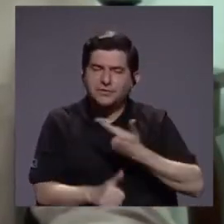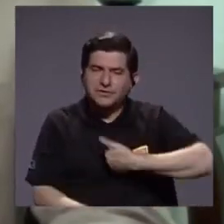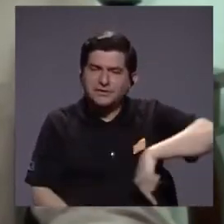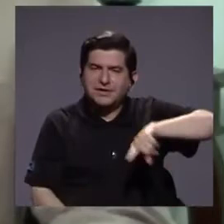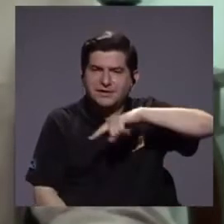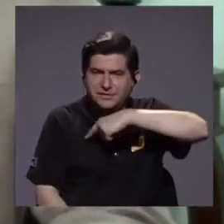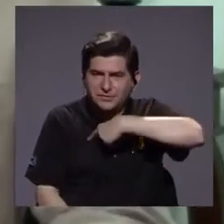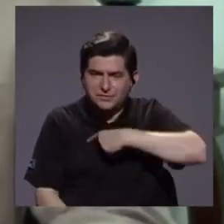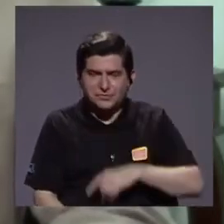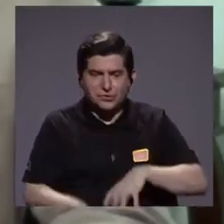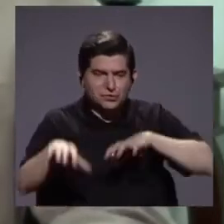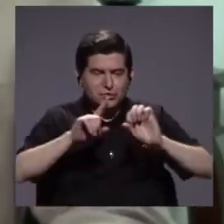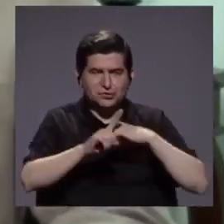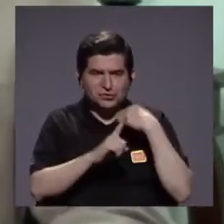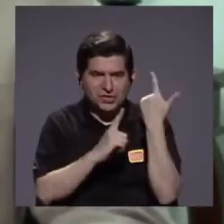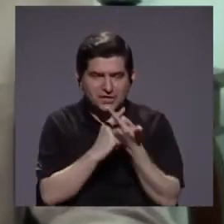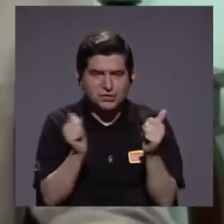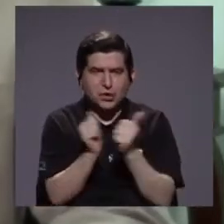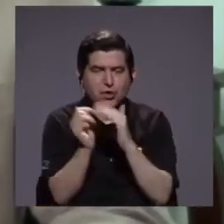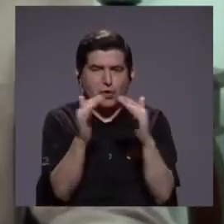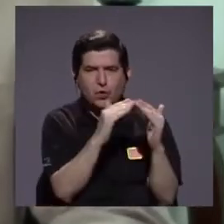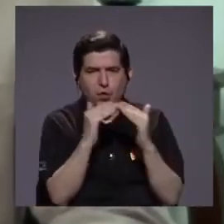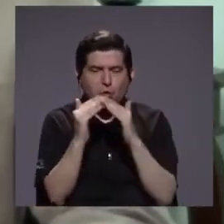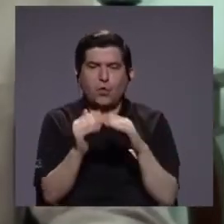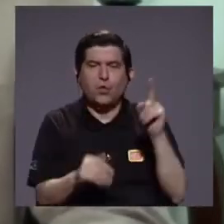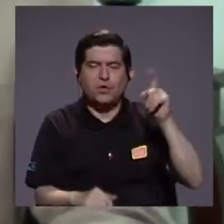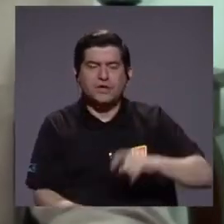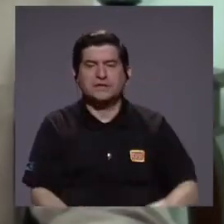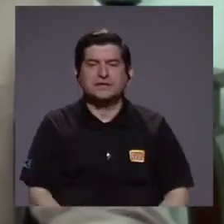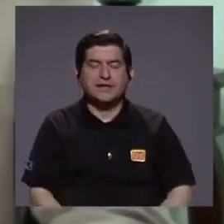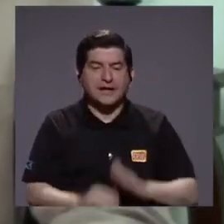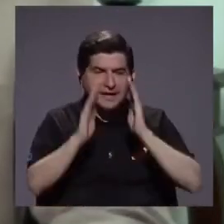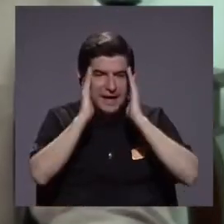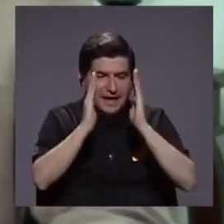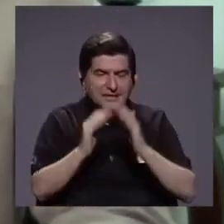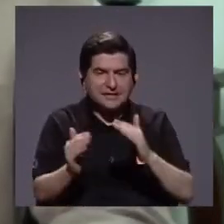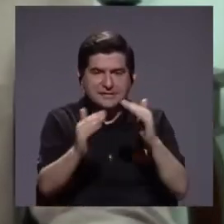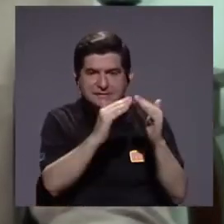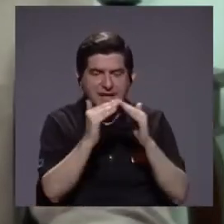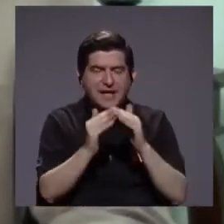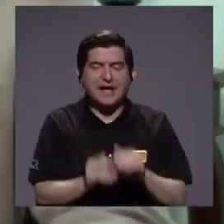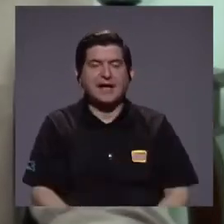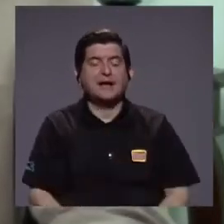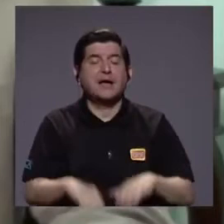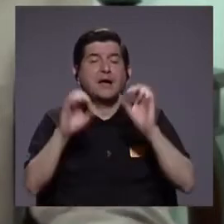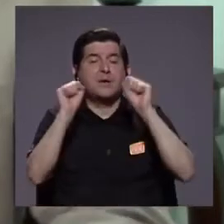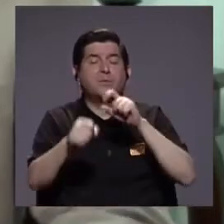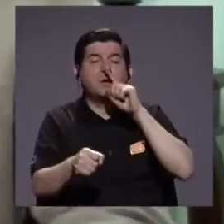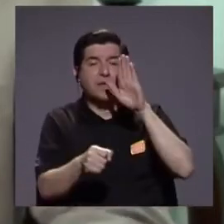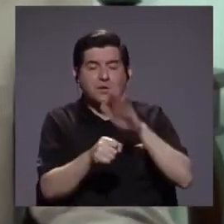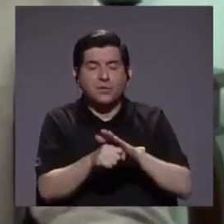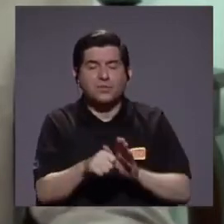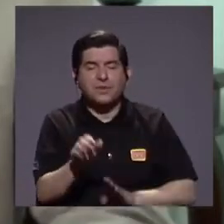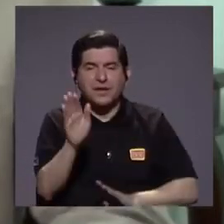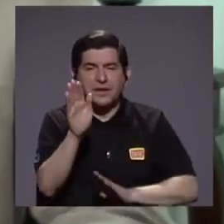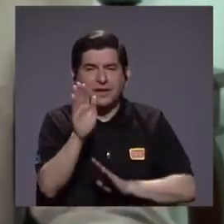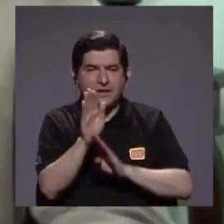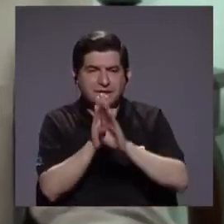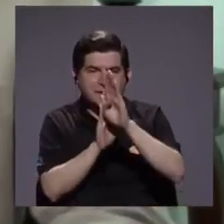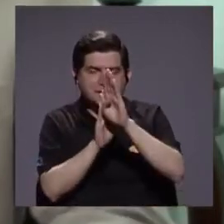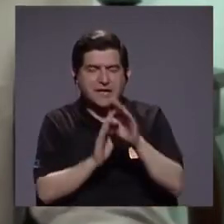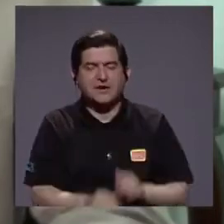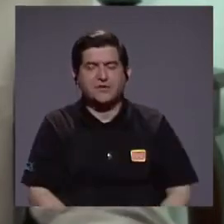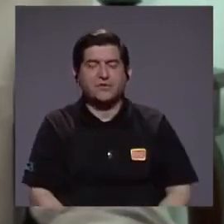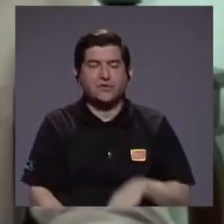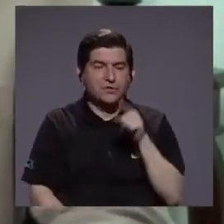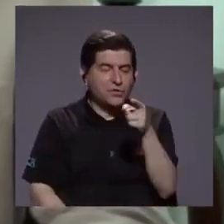nosotros en la acción social con las comunidades debemos velar porque las comunidades aspiren al modelo de desarrollo o lleguen al modelo de